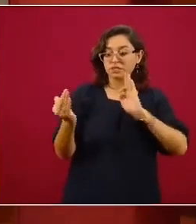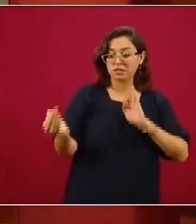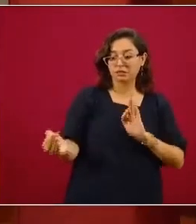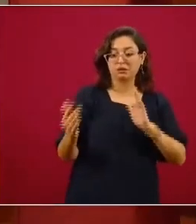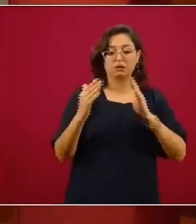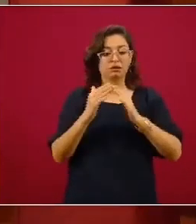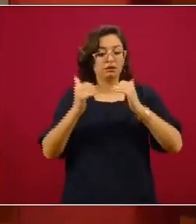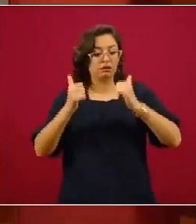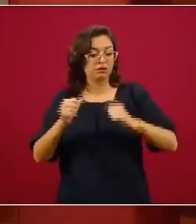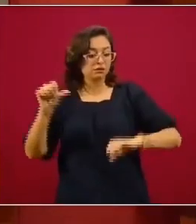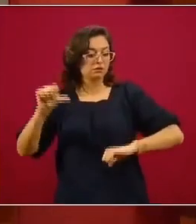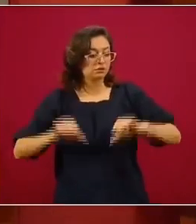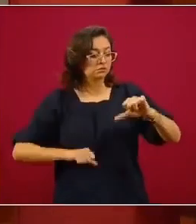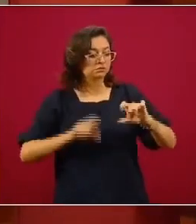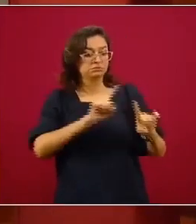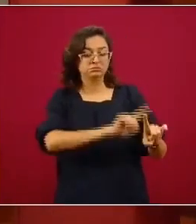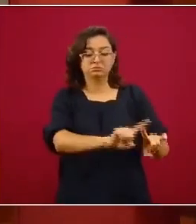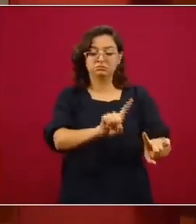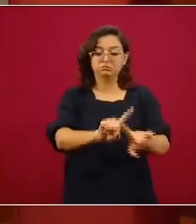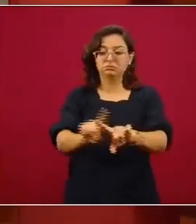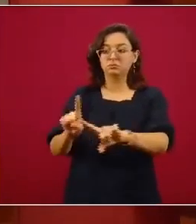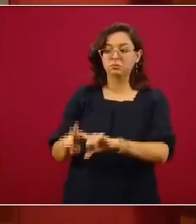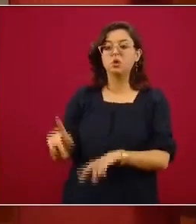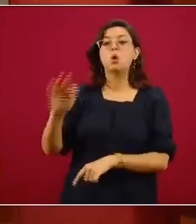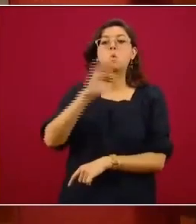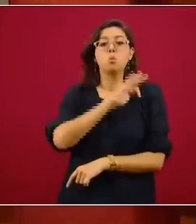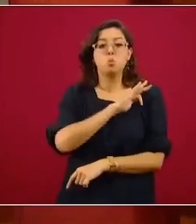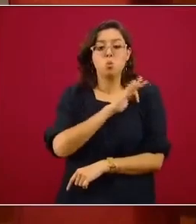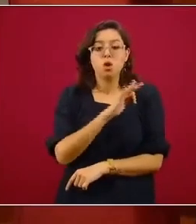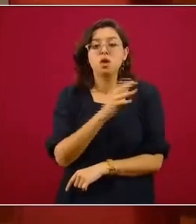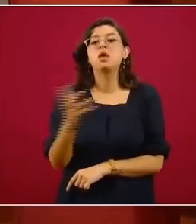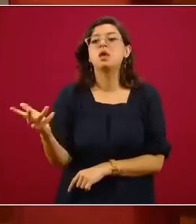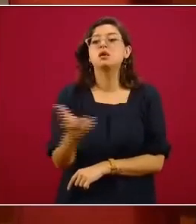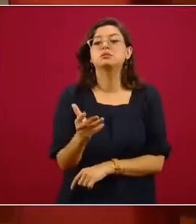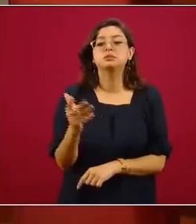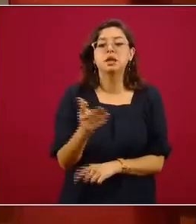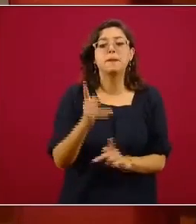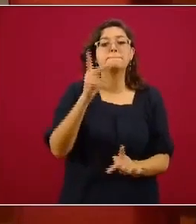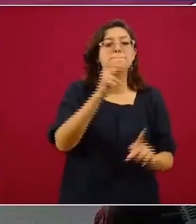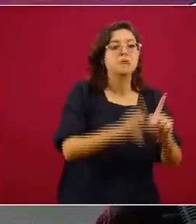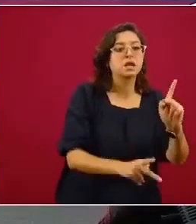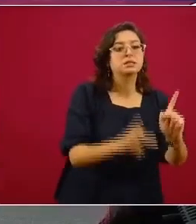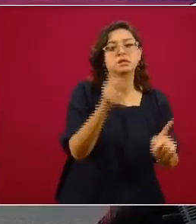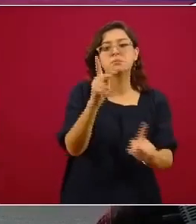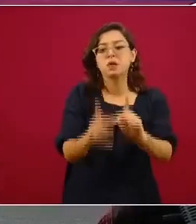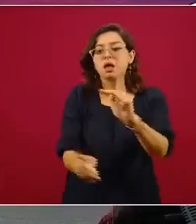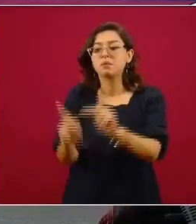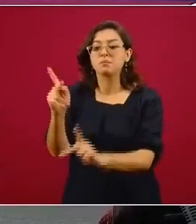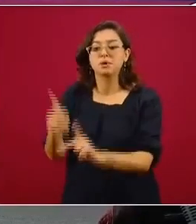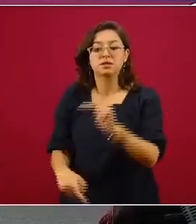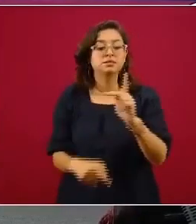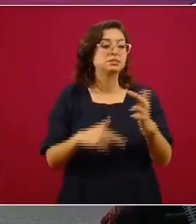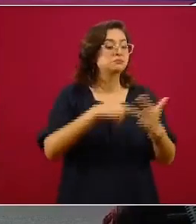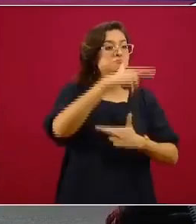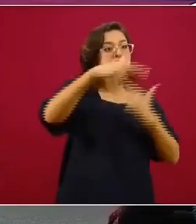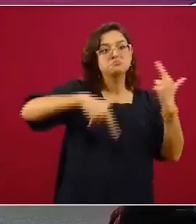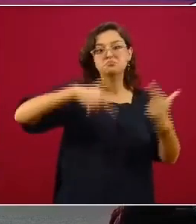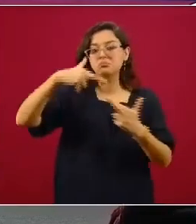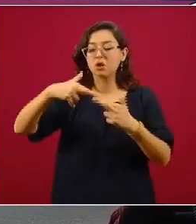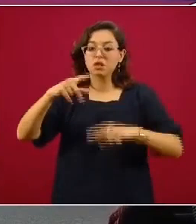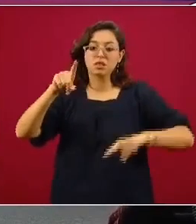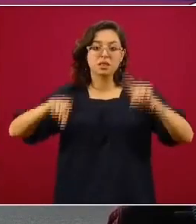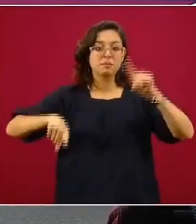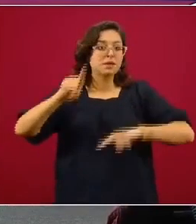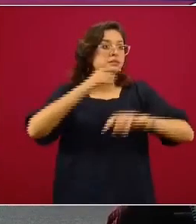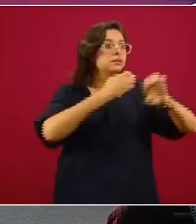estas actividades que acabamos de mencionar se pueden llevar a cabo de manera regionalizada, en este caso por entidad federativa. De hecho, el